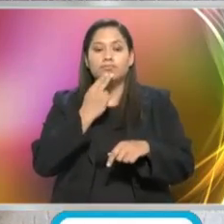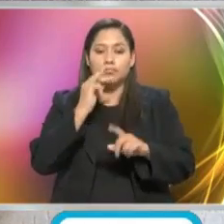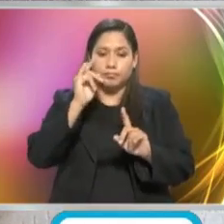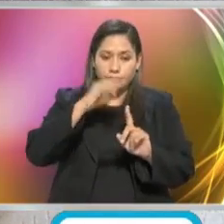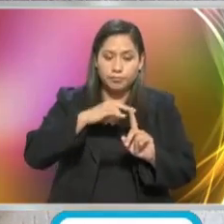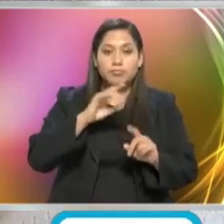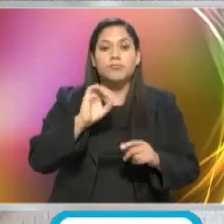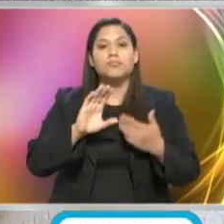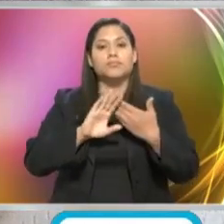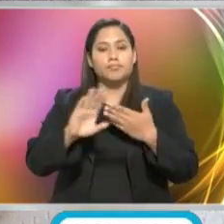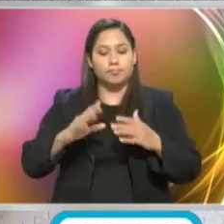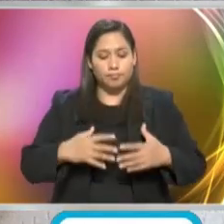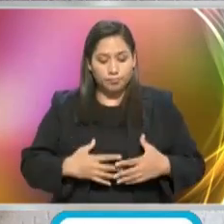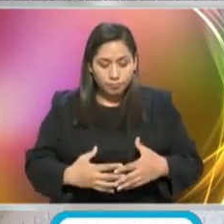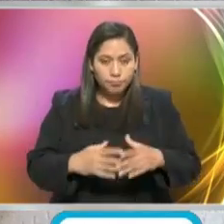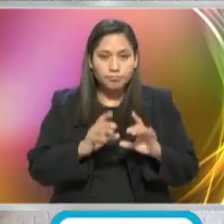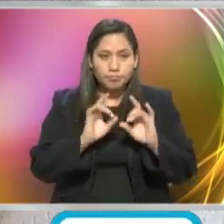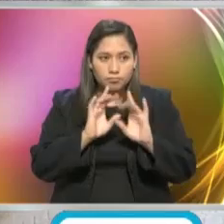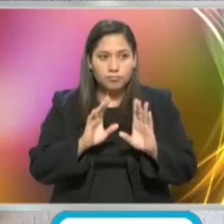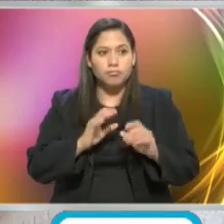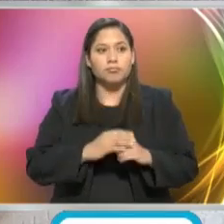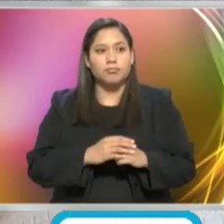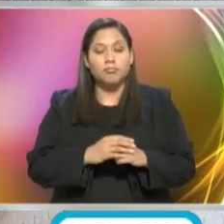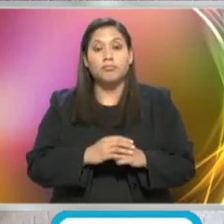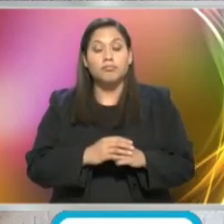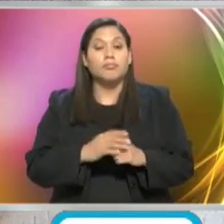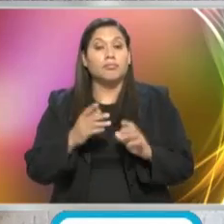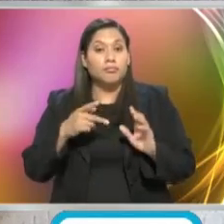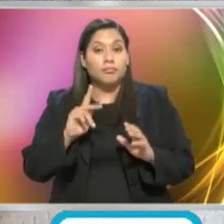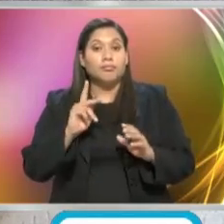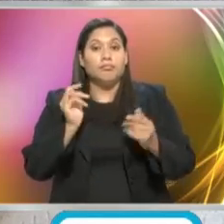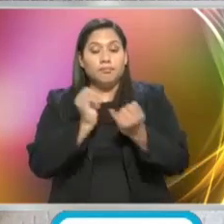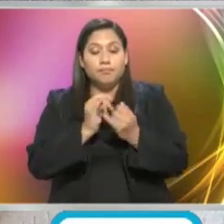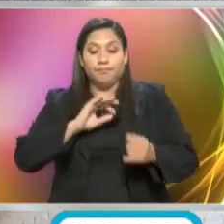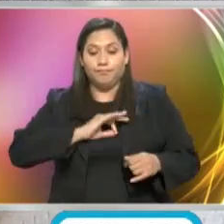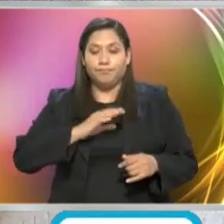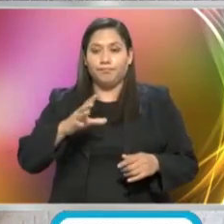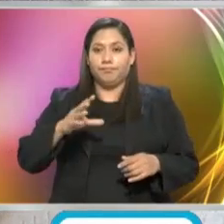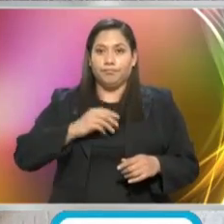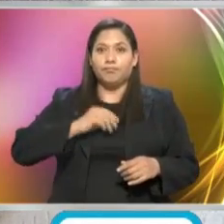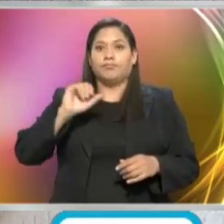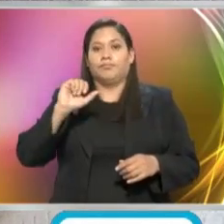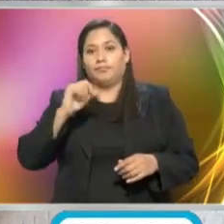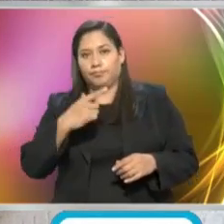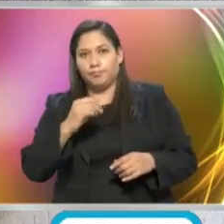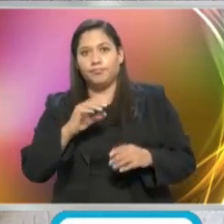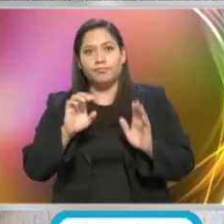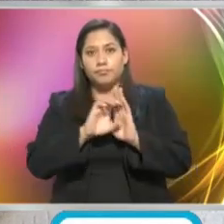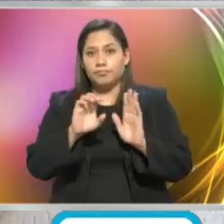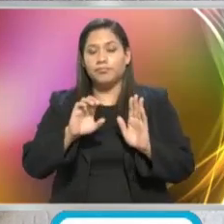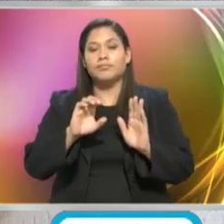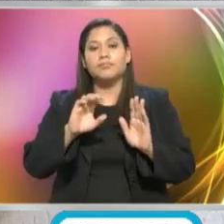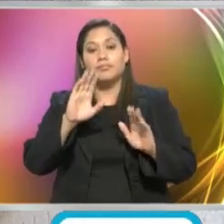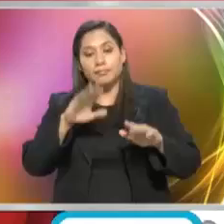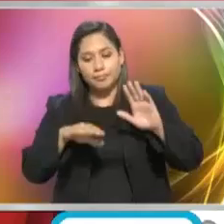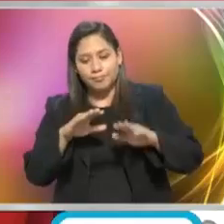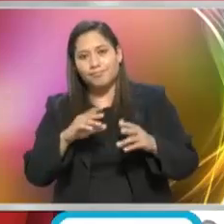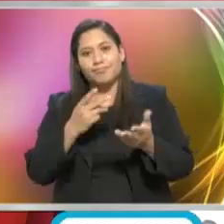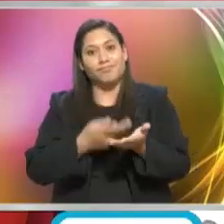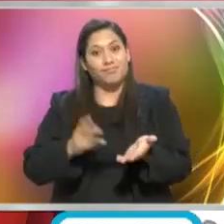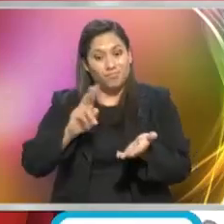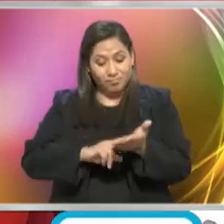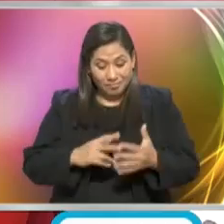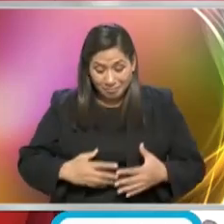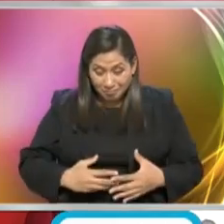de embarazos no previstos, como se le llaman, sino también de infecciones de transmisión sexual, porque a veces el paquete viene junto,